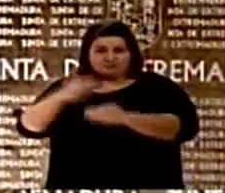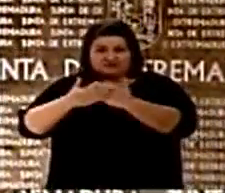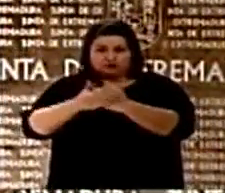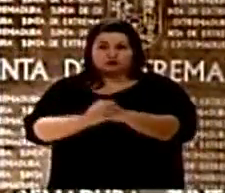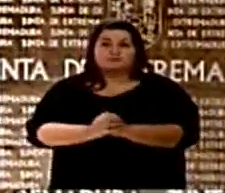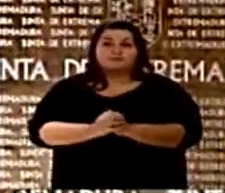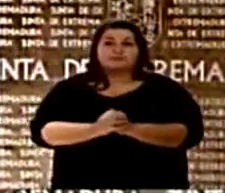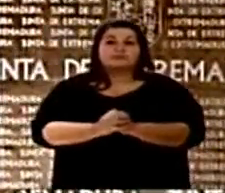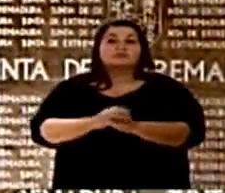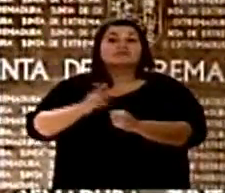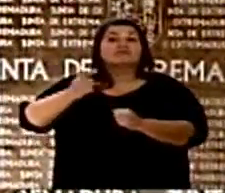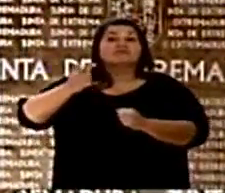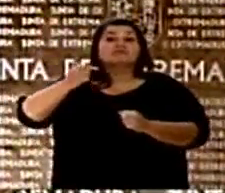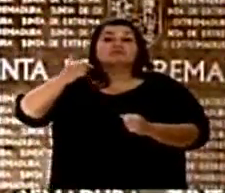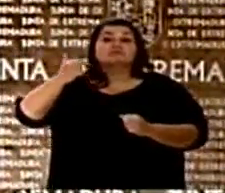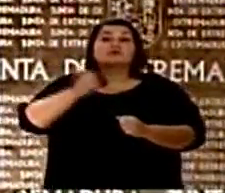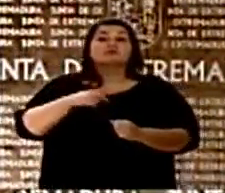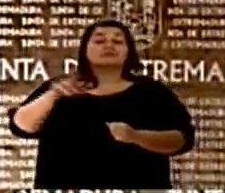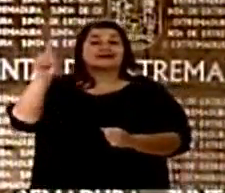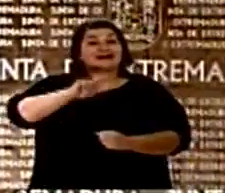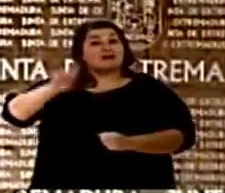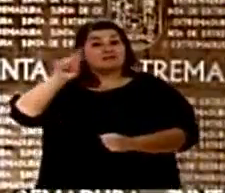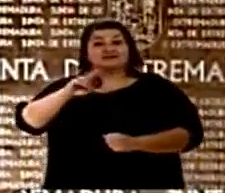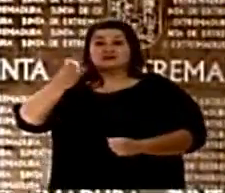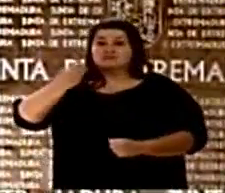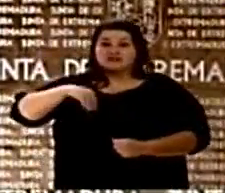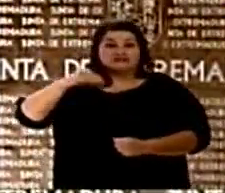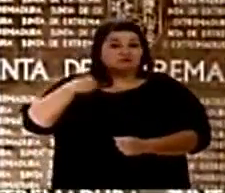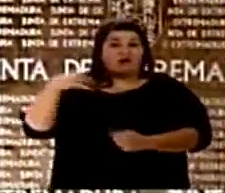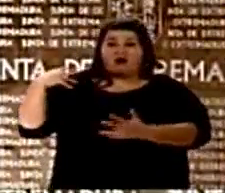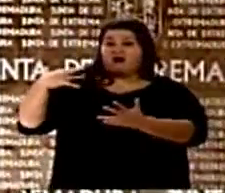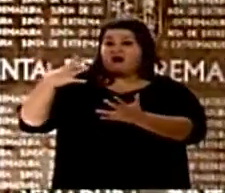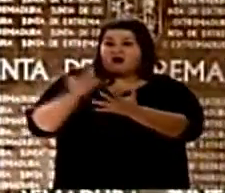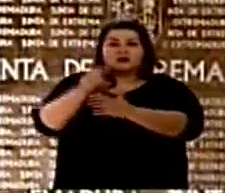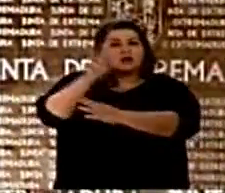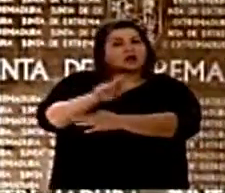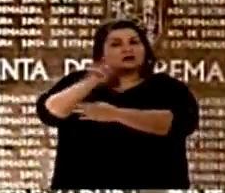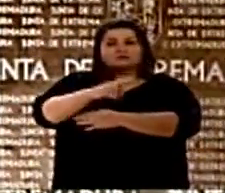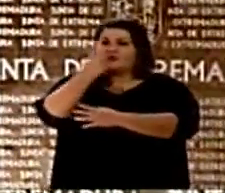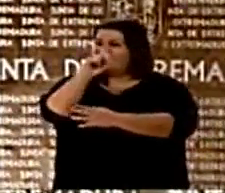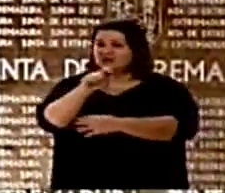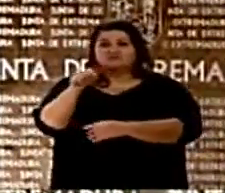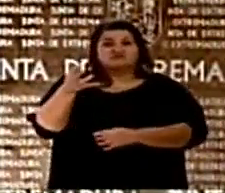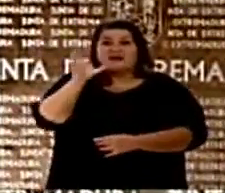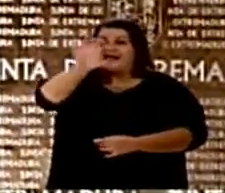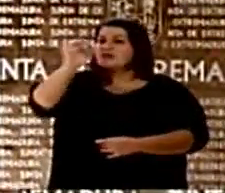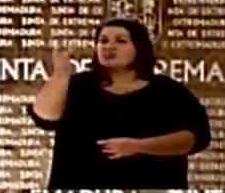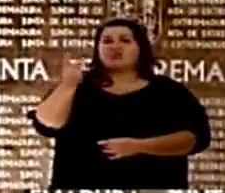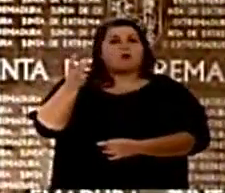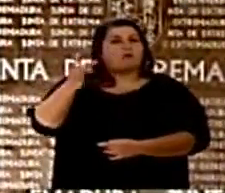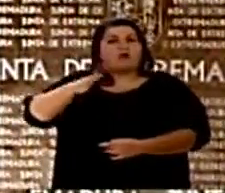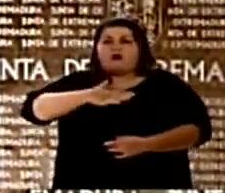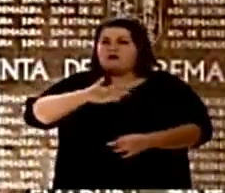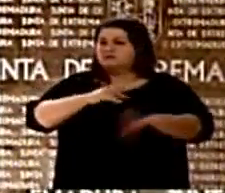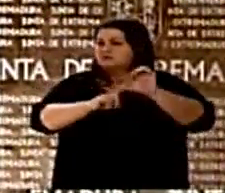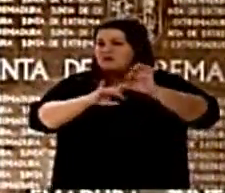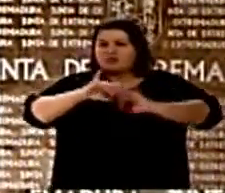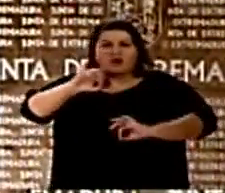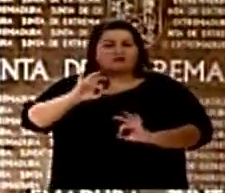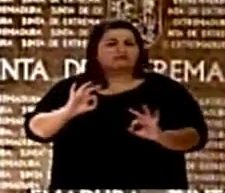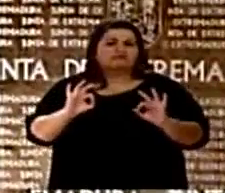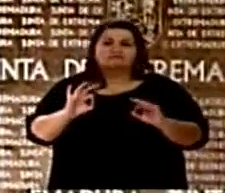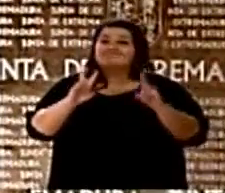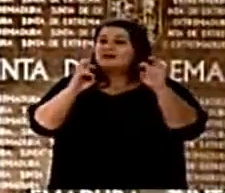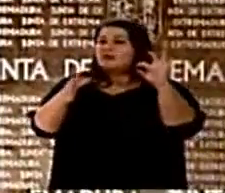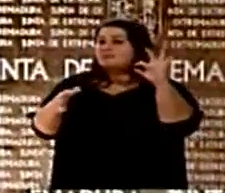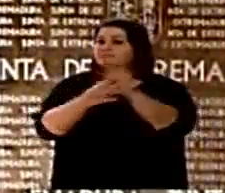voy a insistir en lo que ya hemos venido repitiendo a lo largo del tiempo. Este país tiene una deuda contraída con esta tierra que tiene que ver con